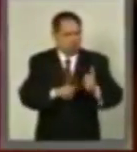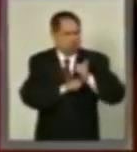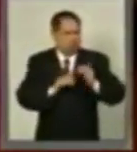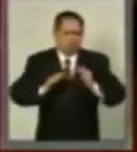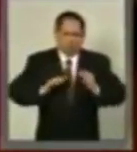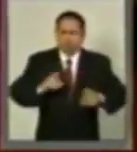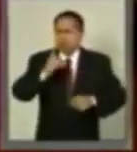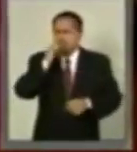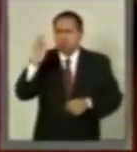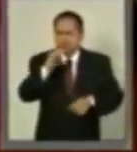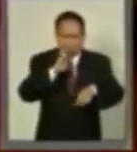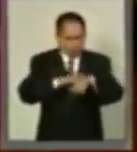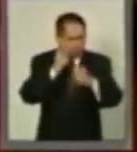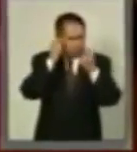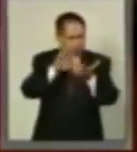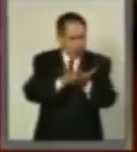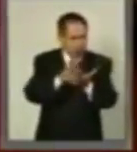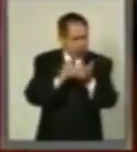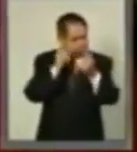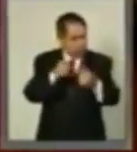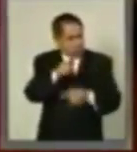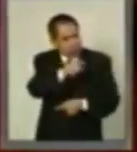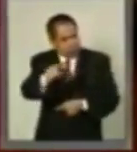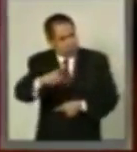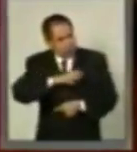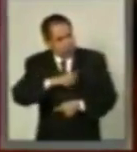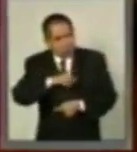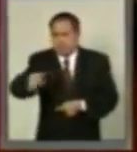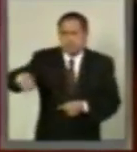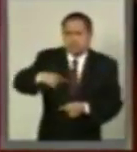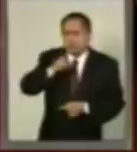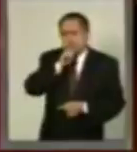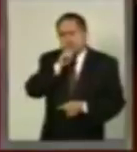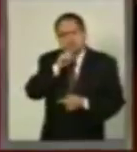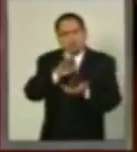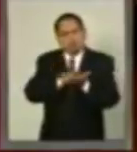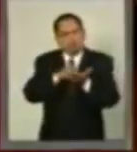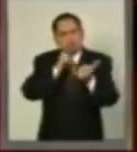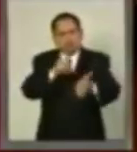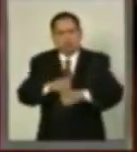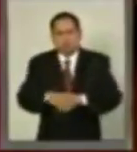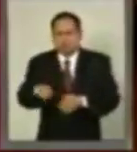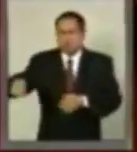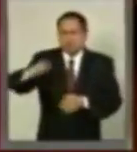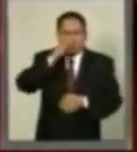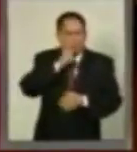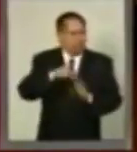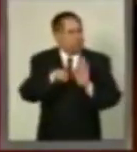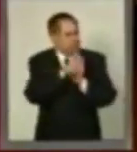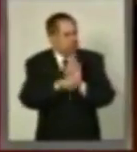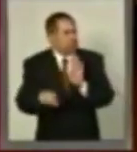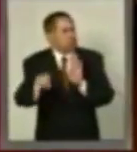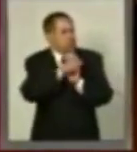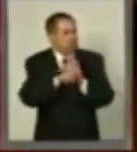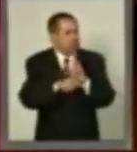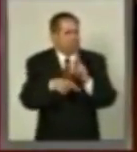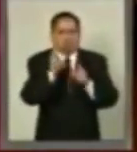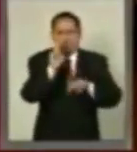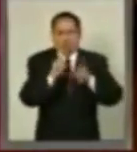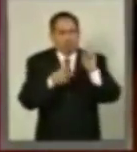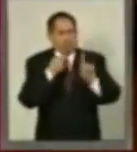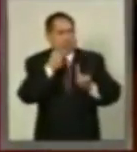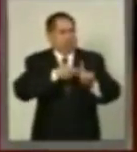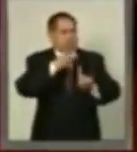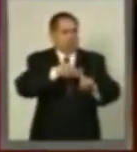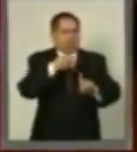de la Policía Federal, como ha sucedido cotidianamente. Y solo se asume crítica hacia esas